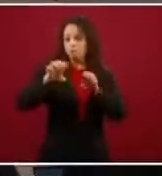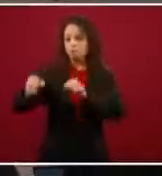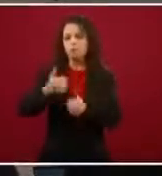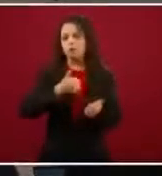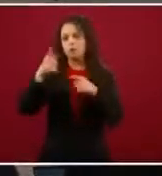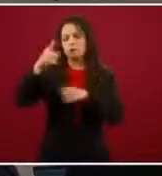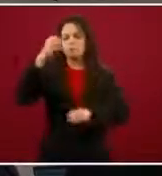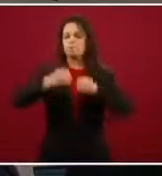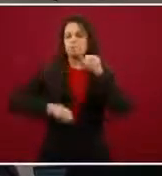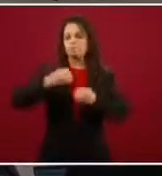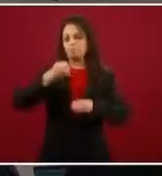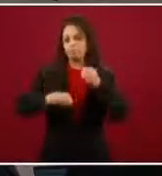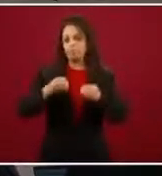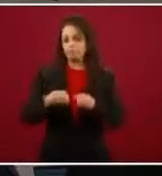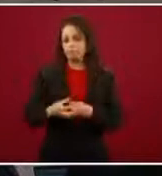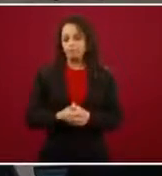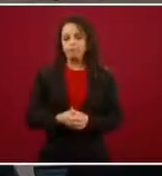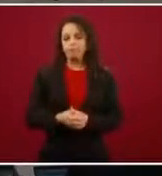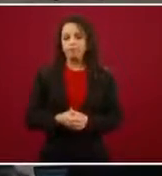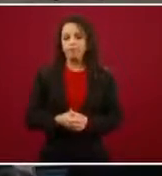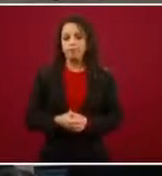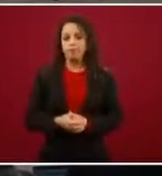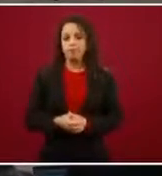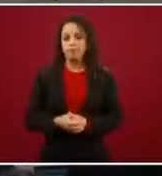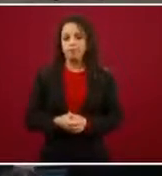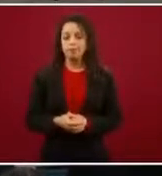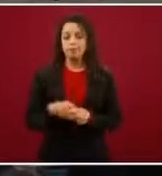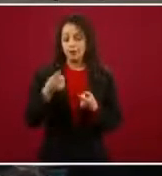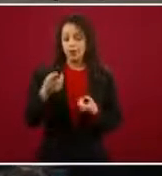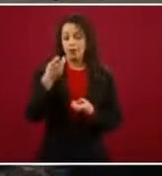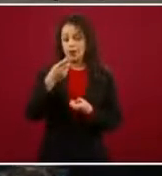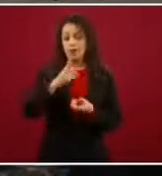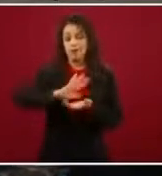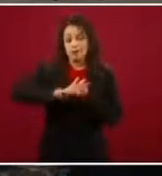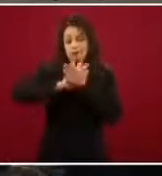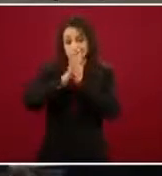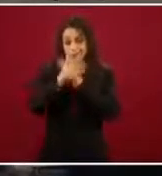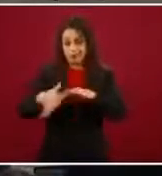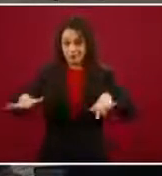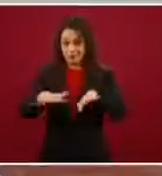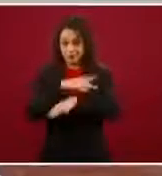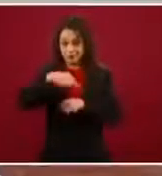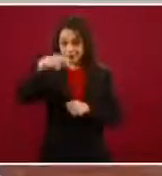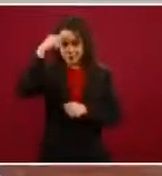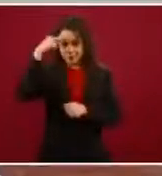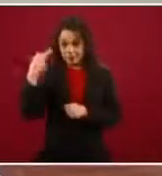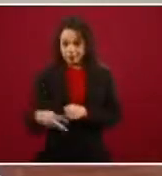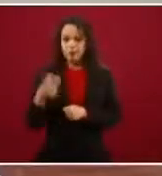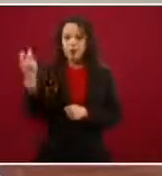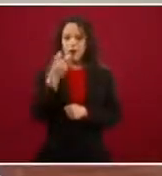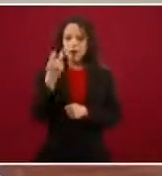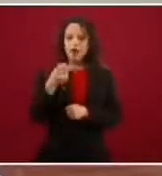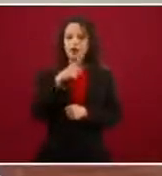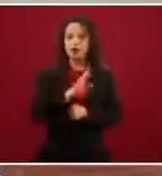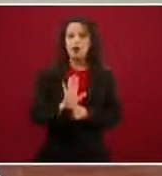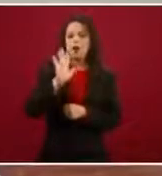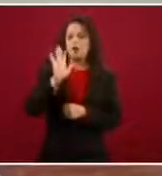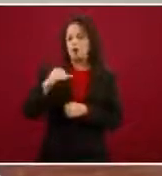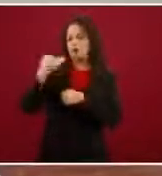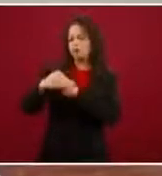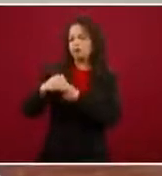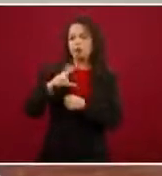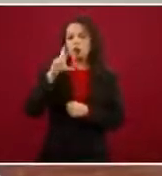una de las partes centrales de la transformación de México tiene que ver con dejar las políticas de simulación y generar